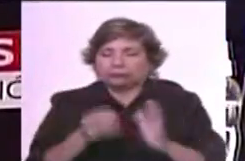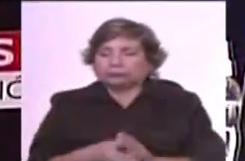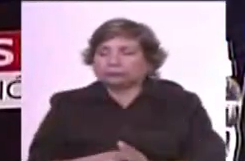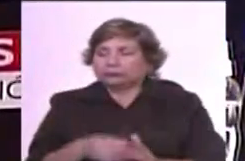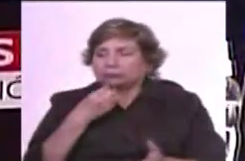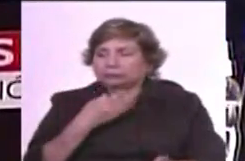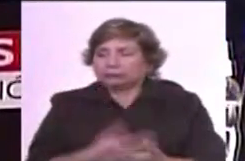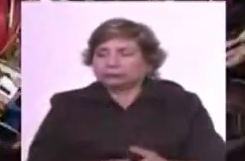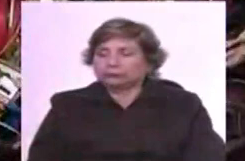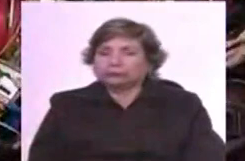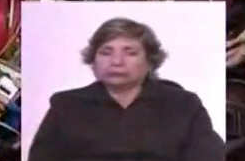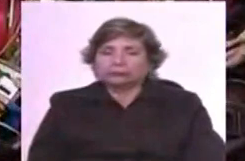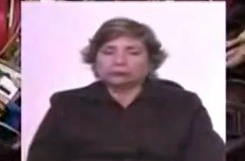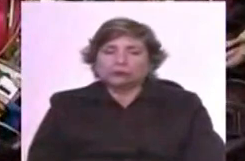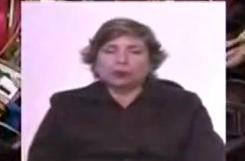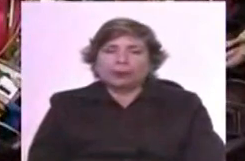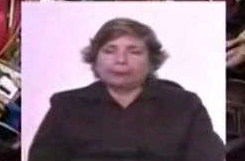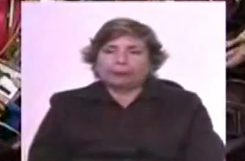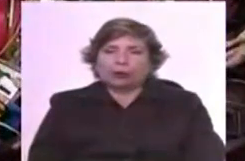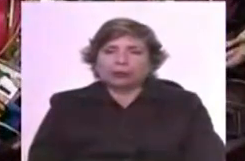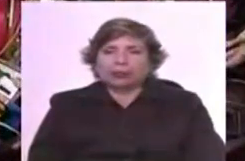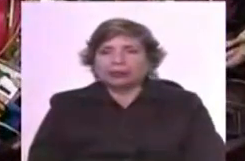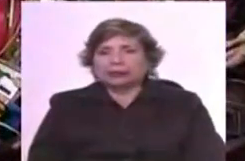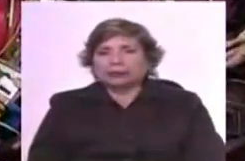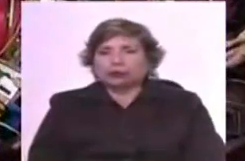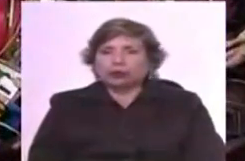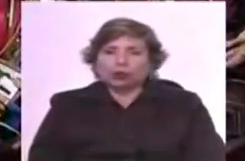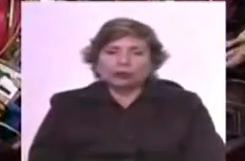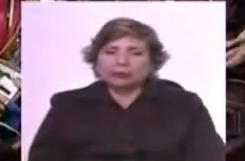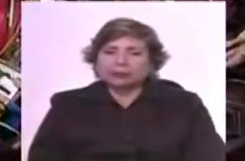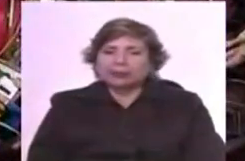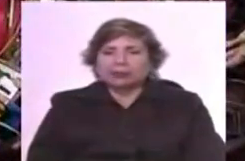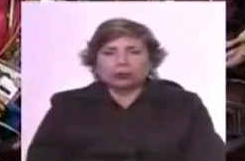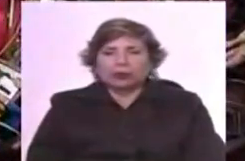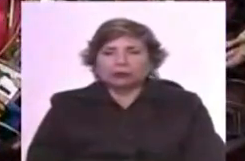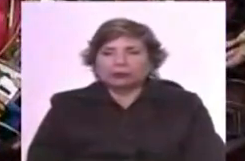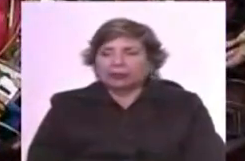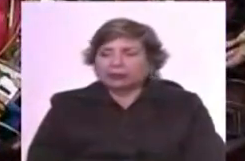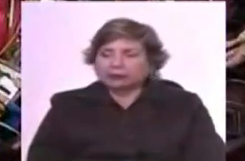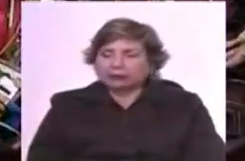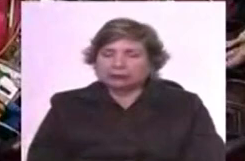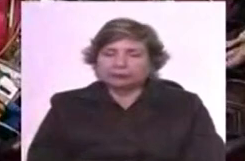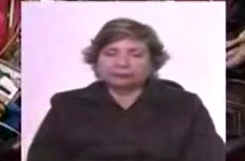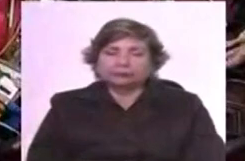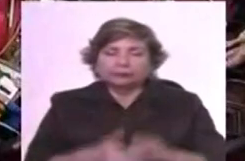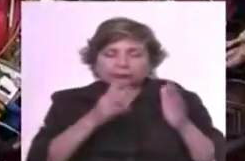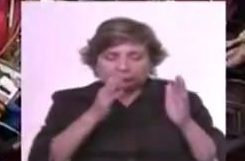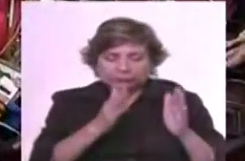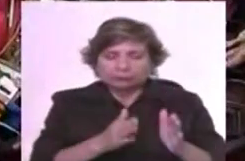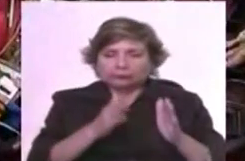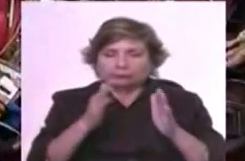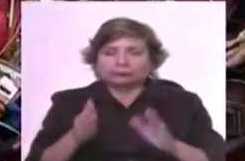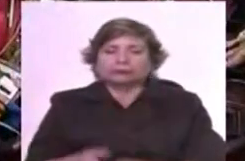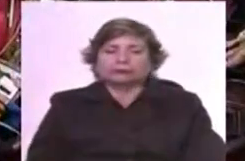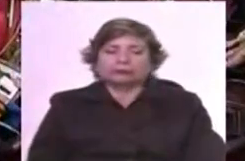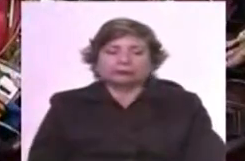una venganza política. Sin embargo, finalmente el Pleno ha aprobado acusarla por estos 3 delitos y con esto